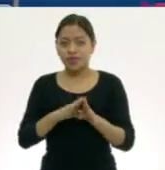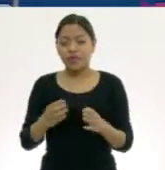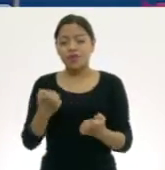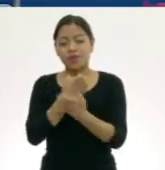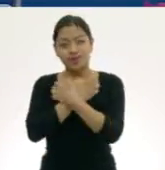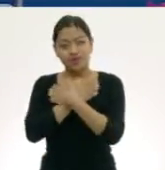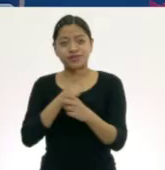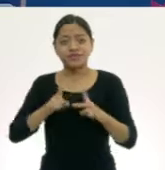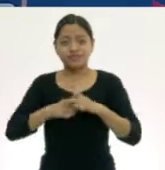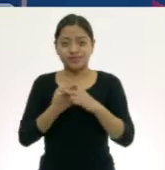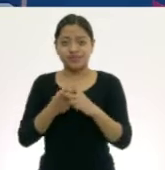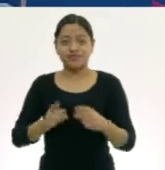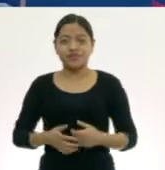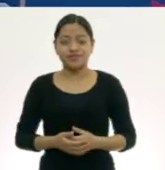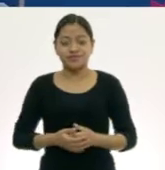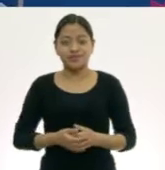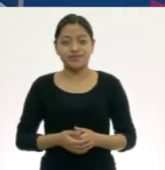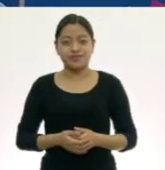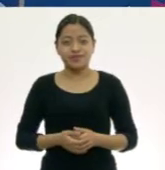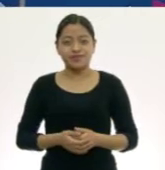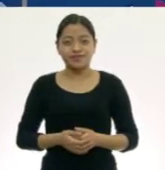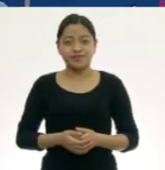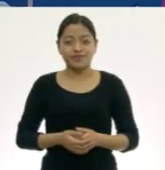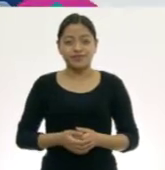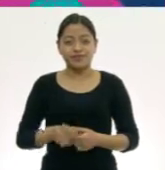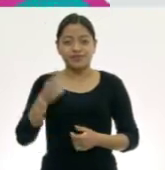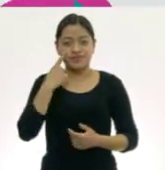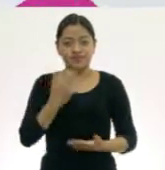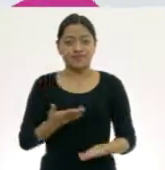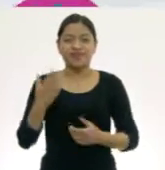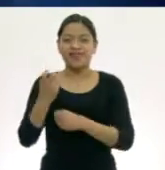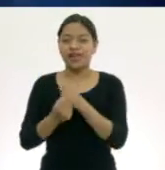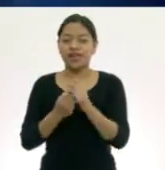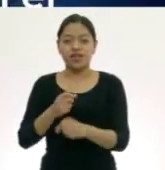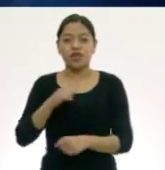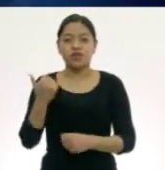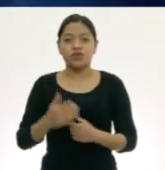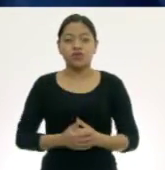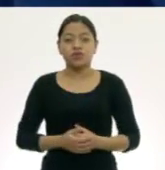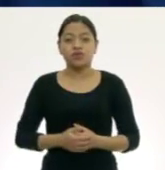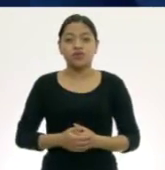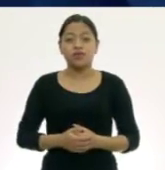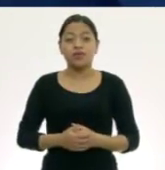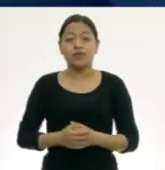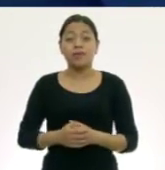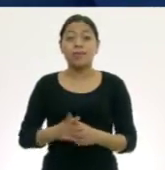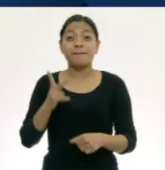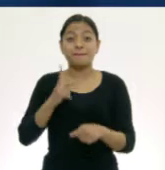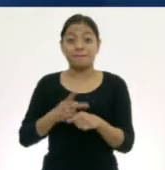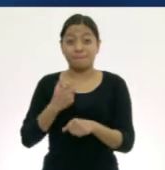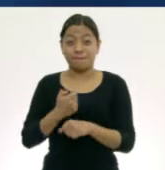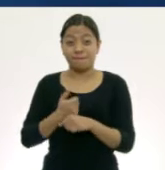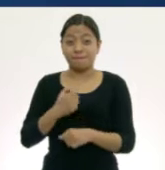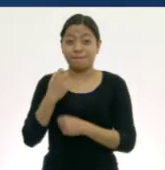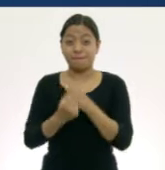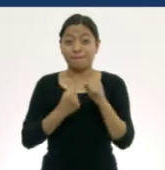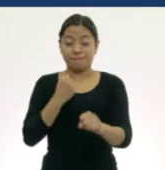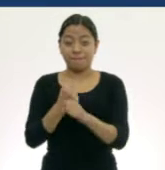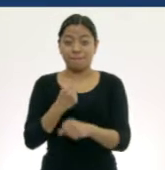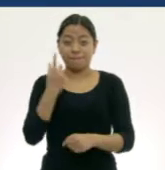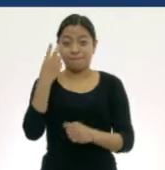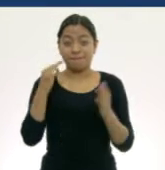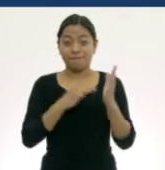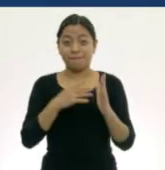educación? Tenemos ahora este año. Cuando ingresé a la primaria, en 2015, fui muy feliz